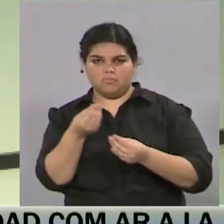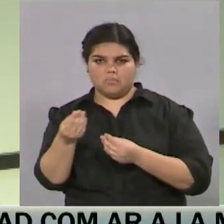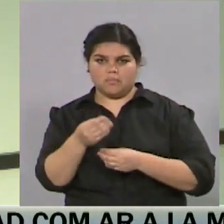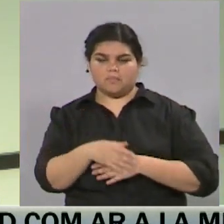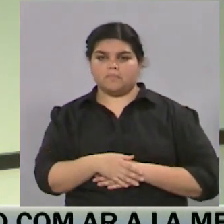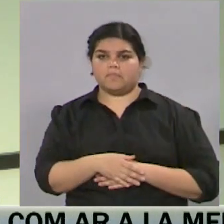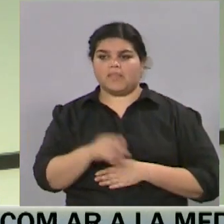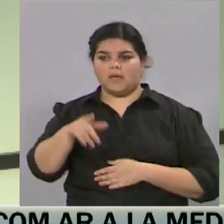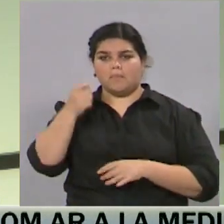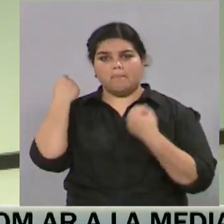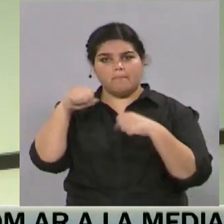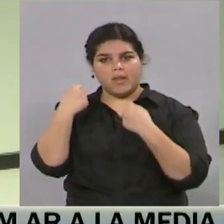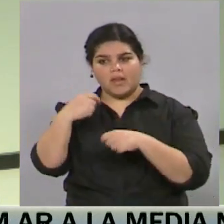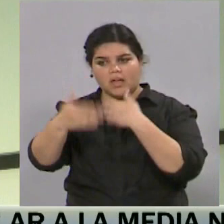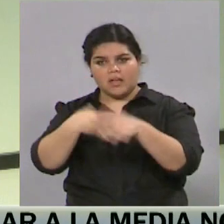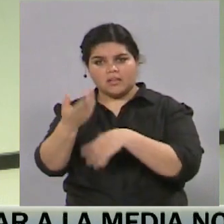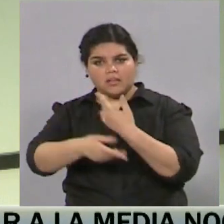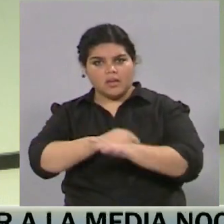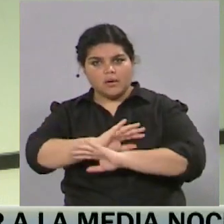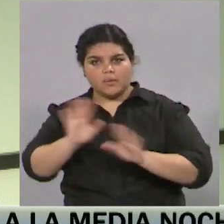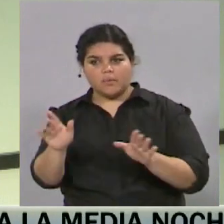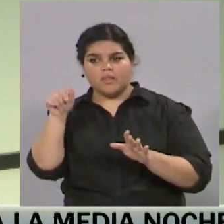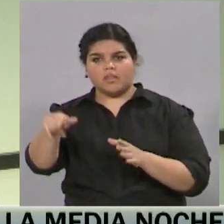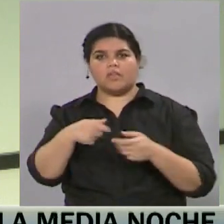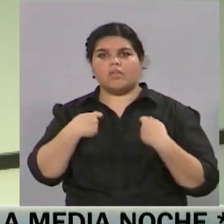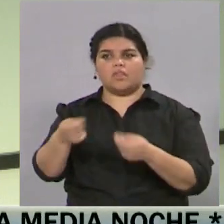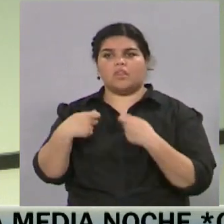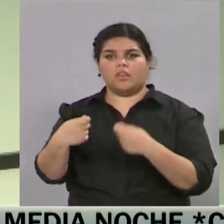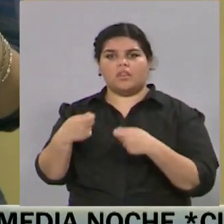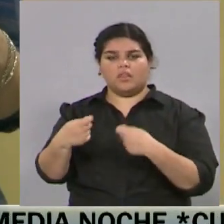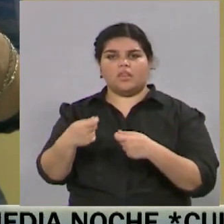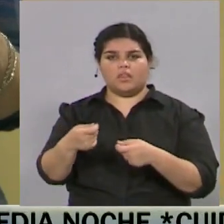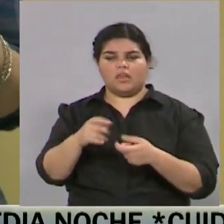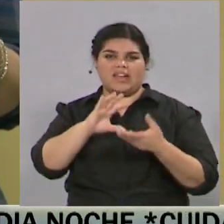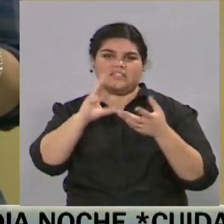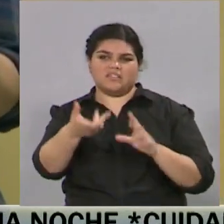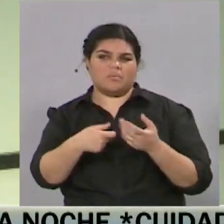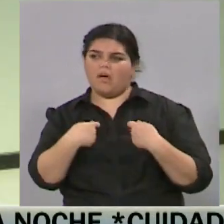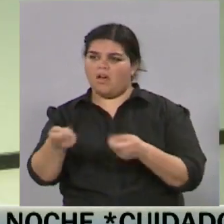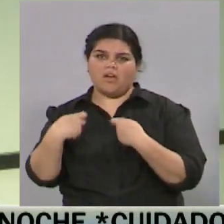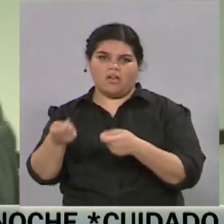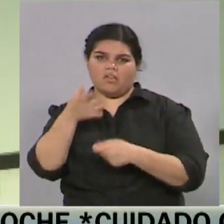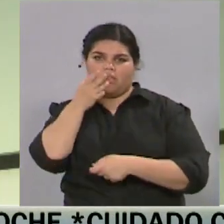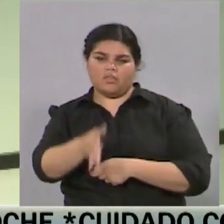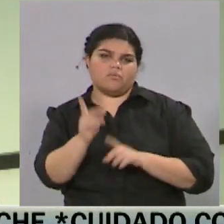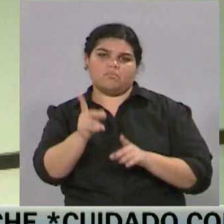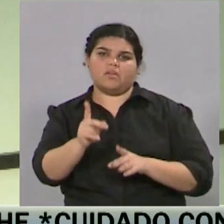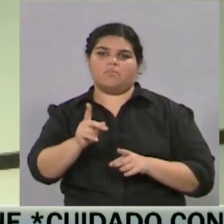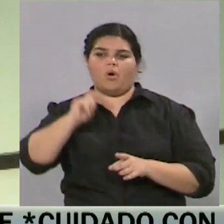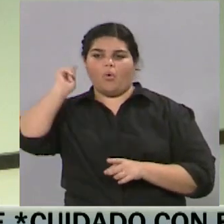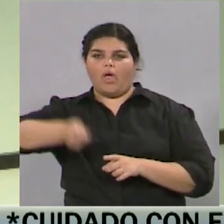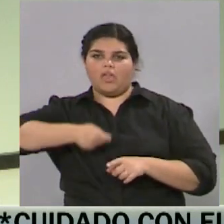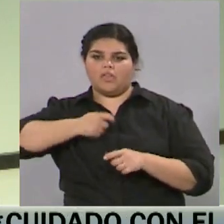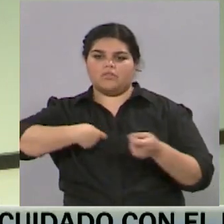generan patologías laborales y en definitiva también le generan costos al sistema. Entonces, como venimos hablando de las industrias de juicio y todo lo